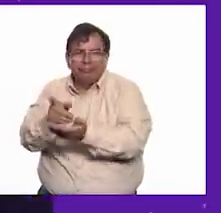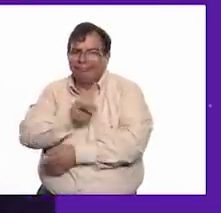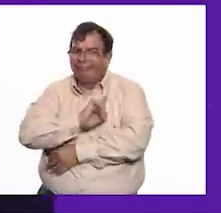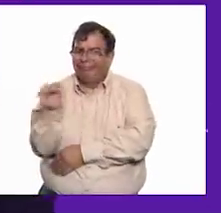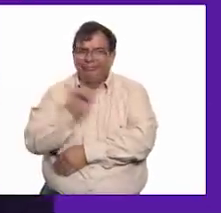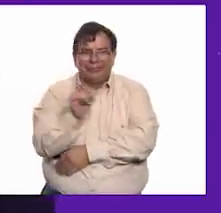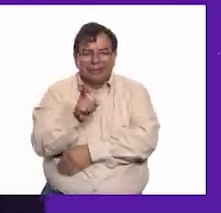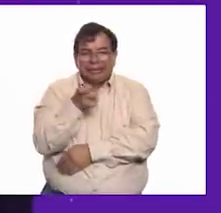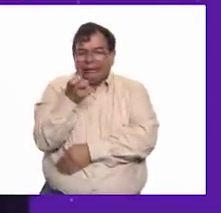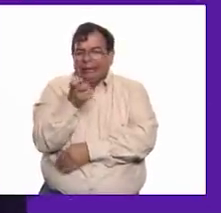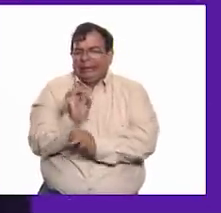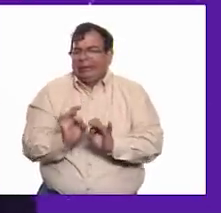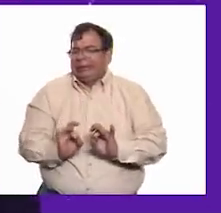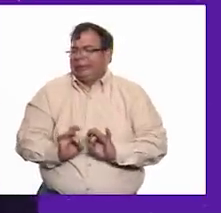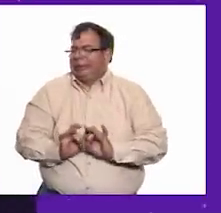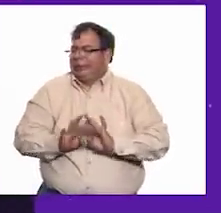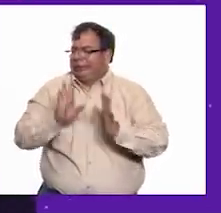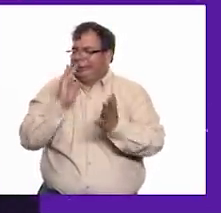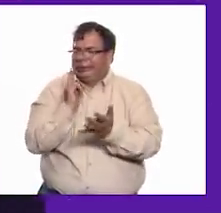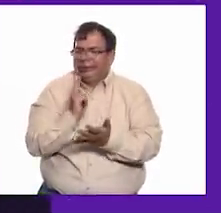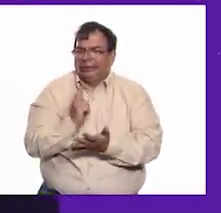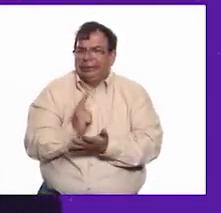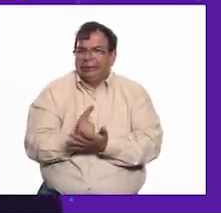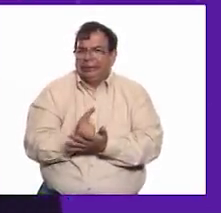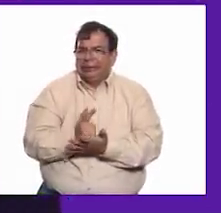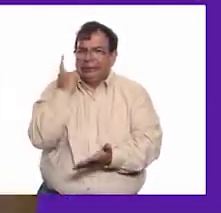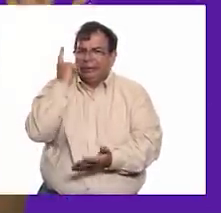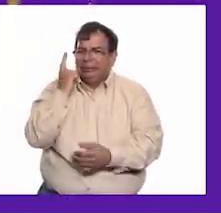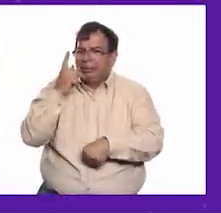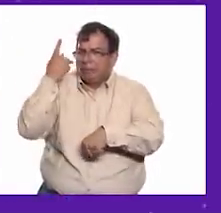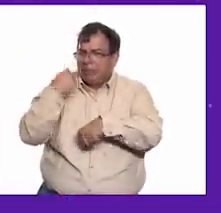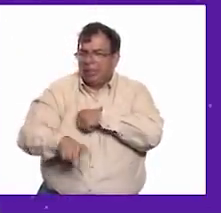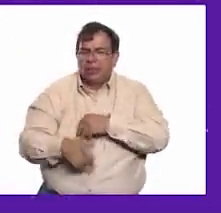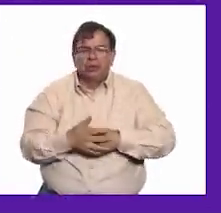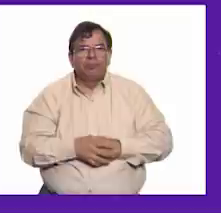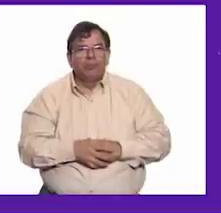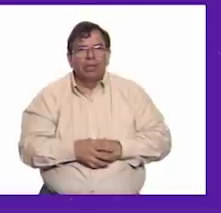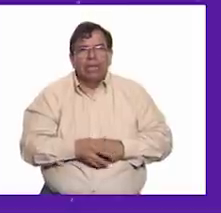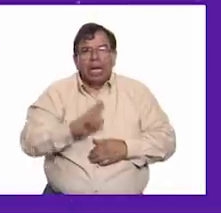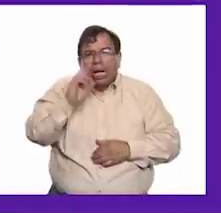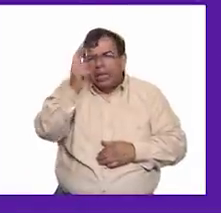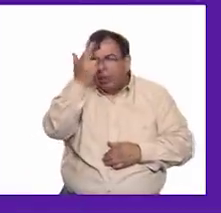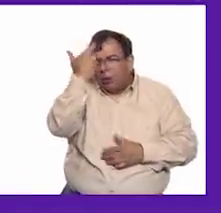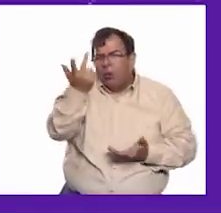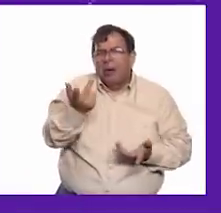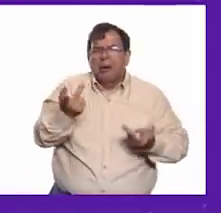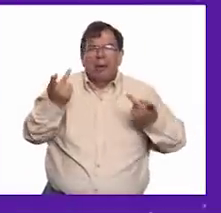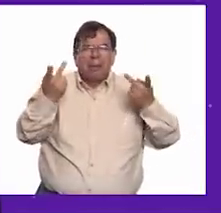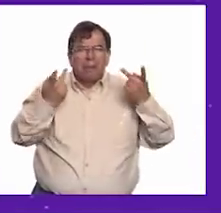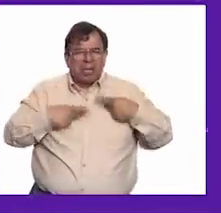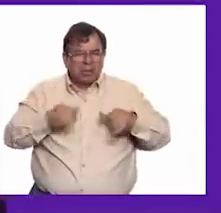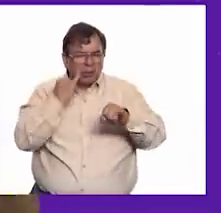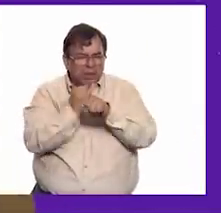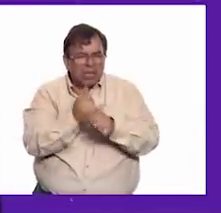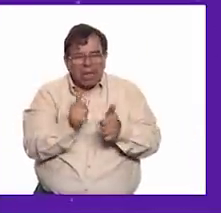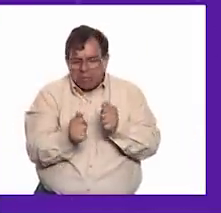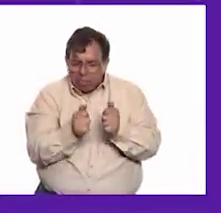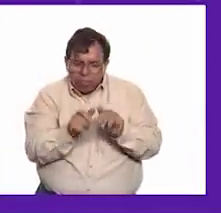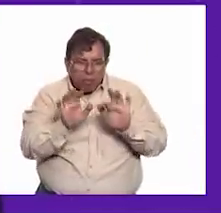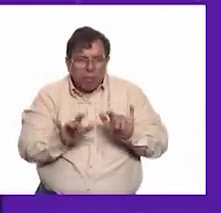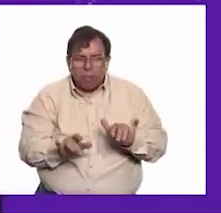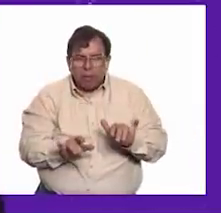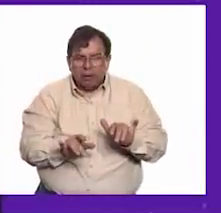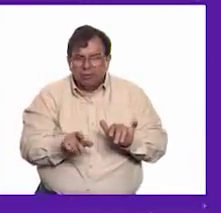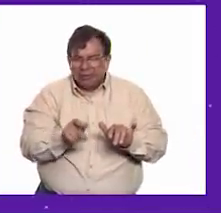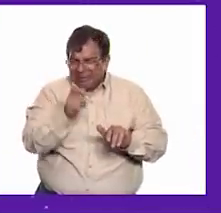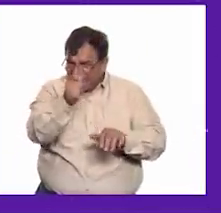esto puede implicar un grave riesgo para tu seguridad. Recuerda que platicar con una persona por internet no lo